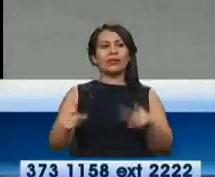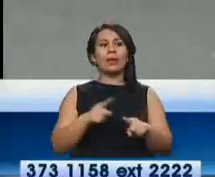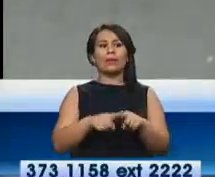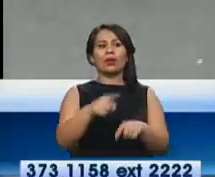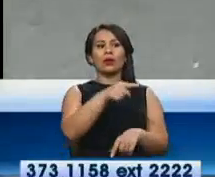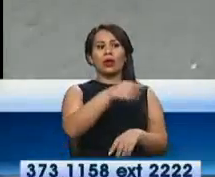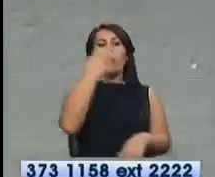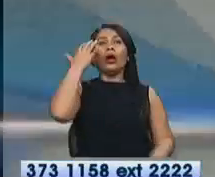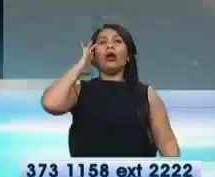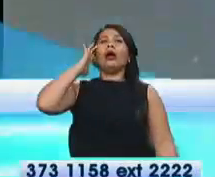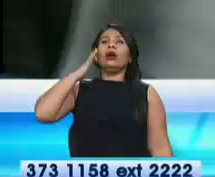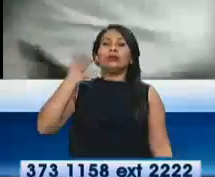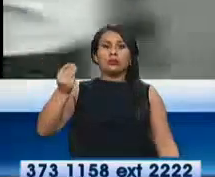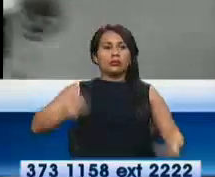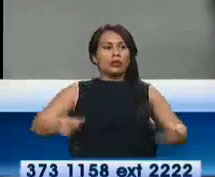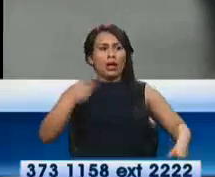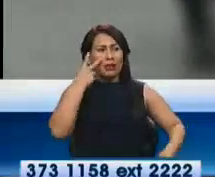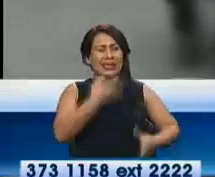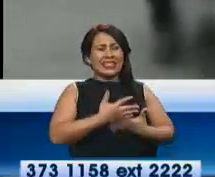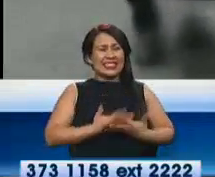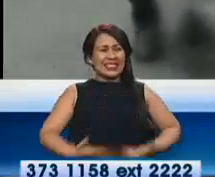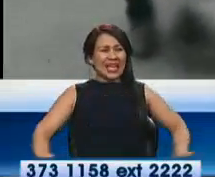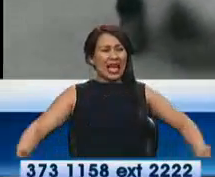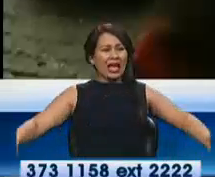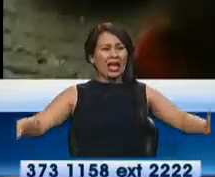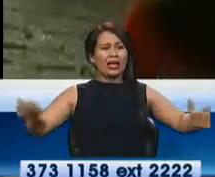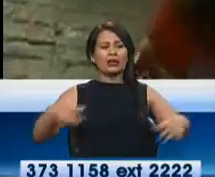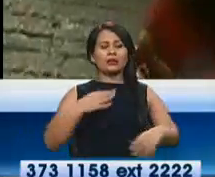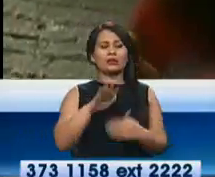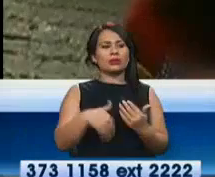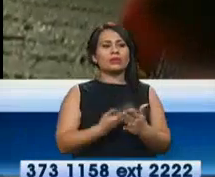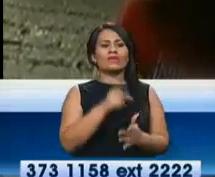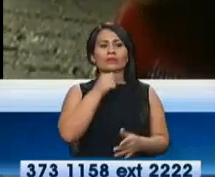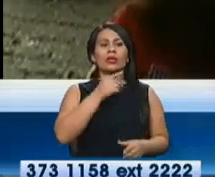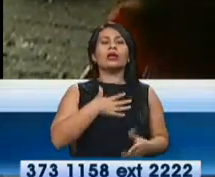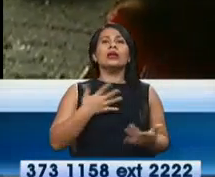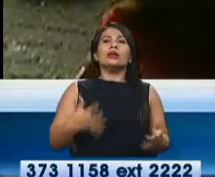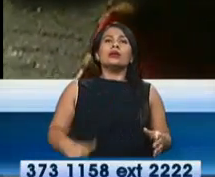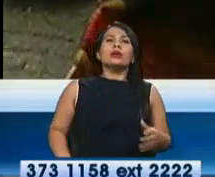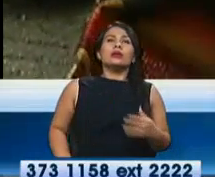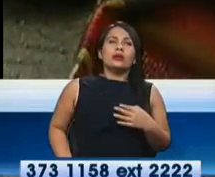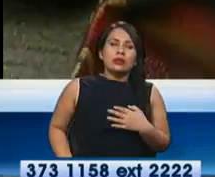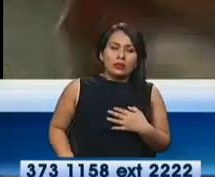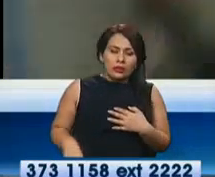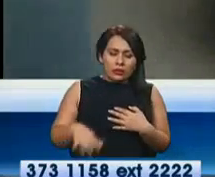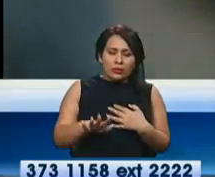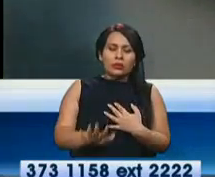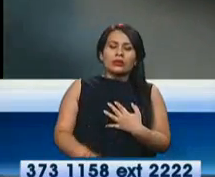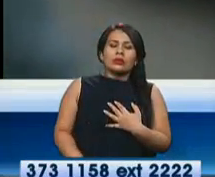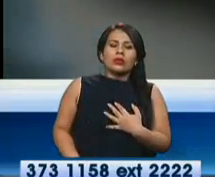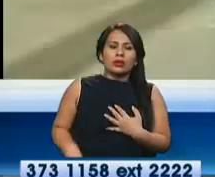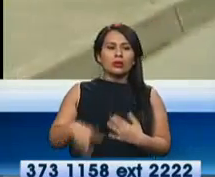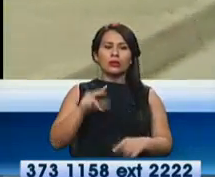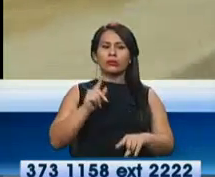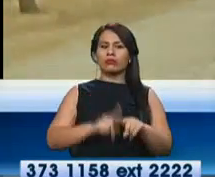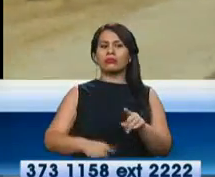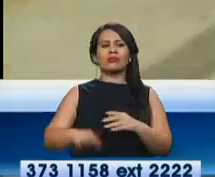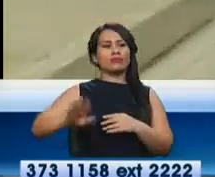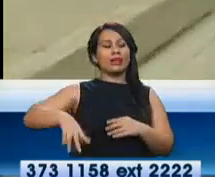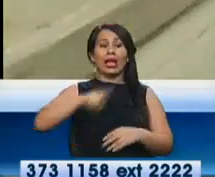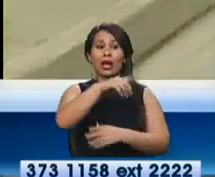desesperación se apoderaba de los presentes mientras atendían al perjudicado, el mismo que trataba de reincorporarse sin éxito.